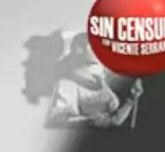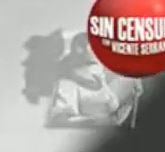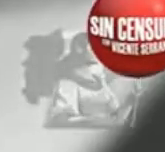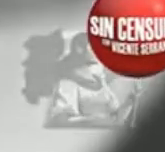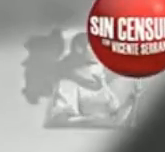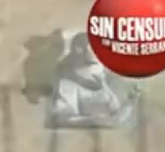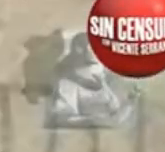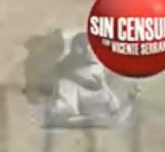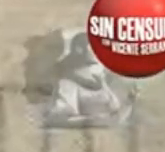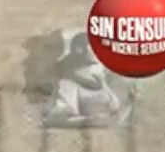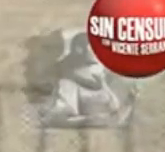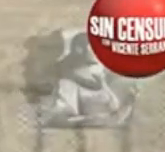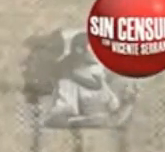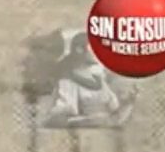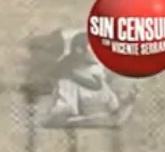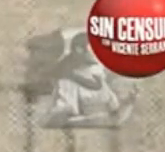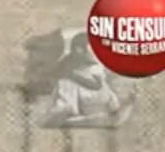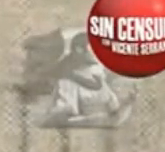educación en México.